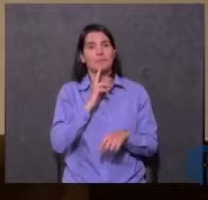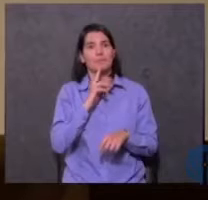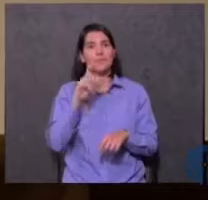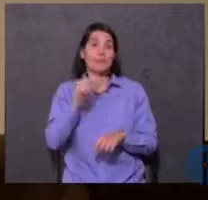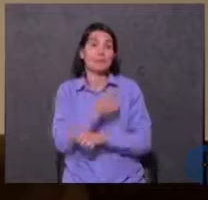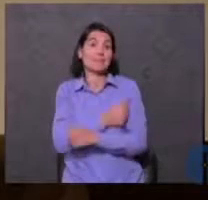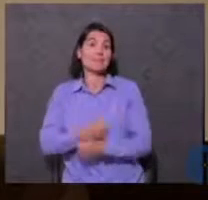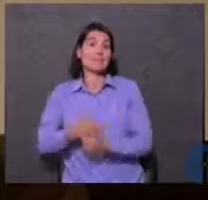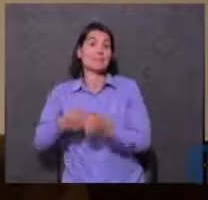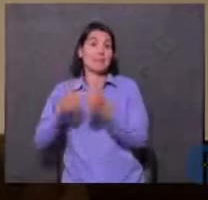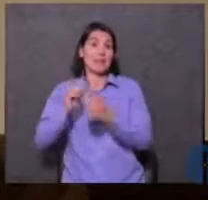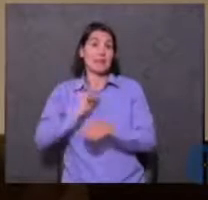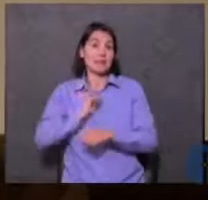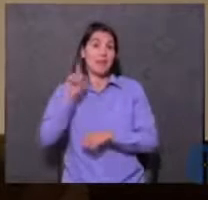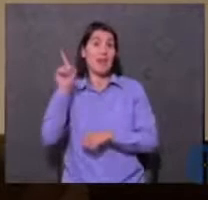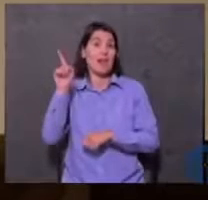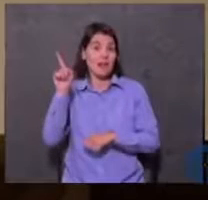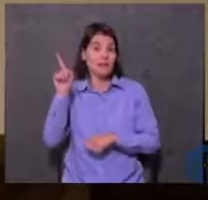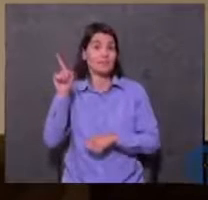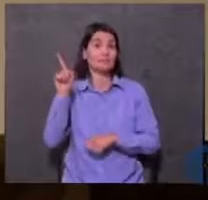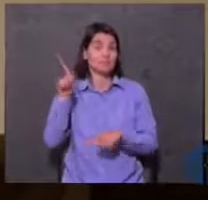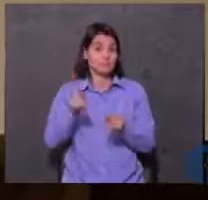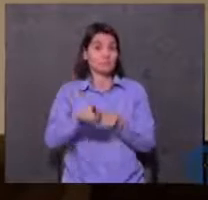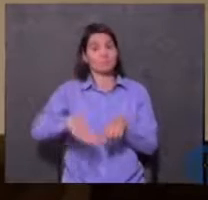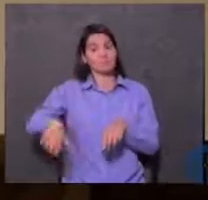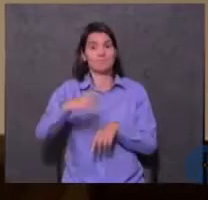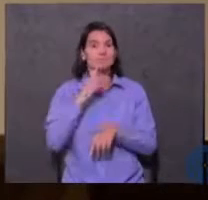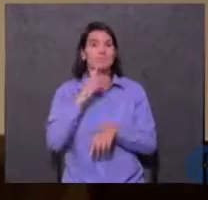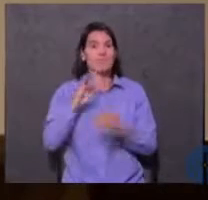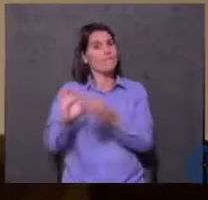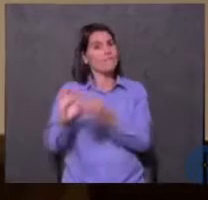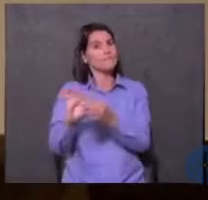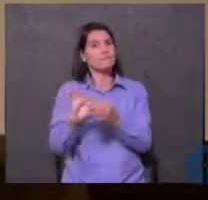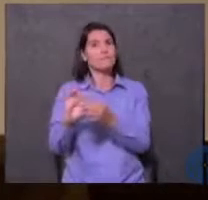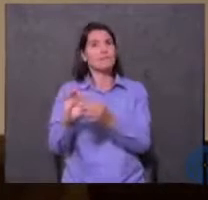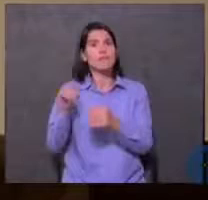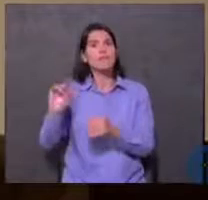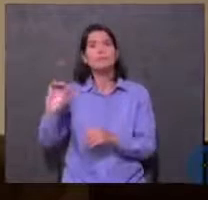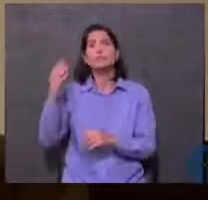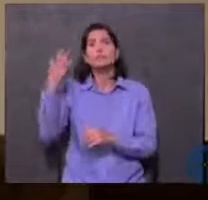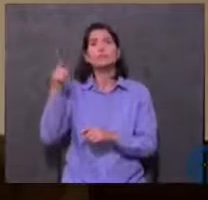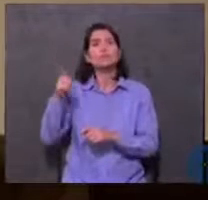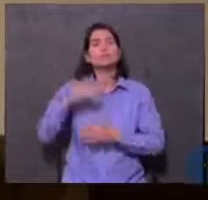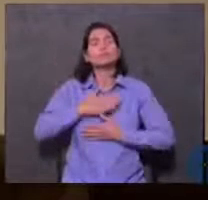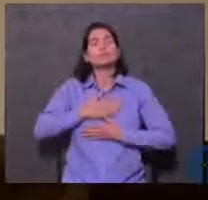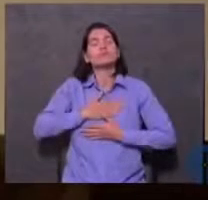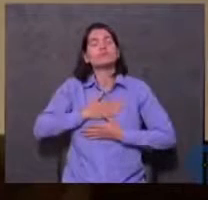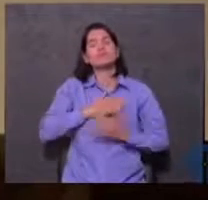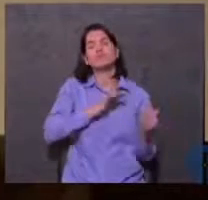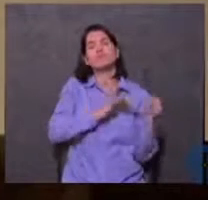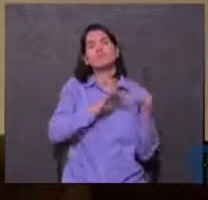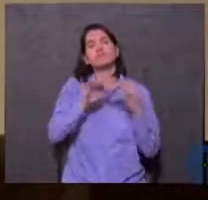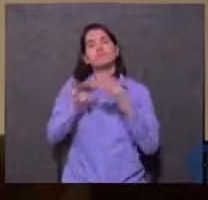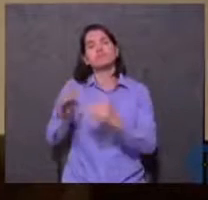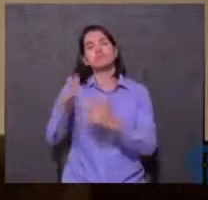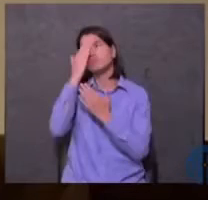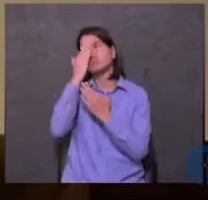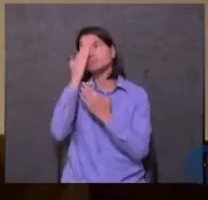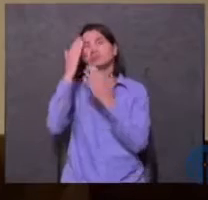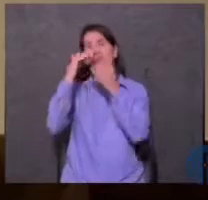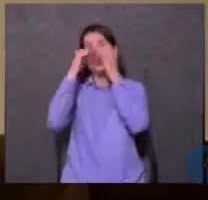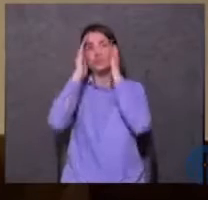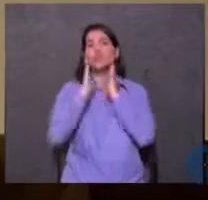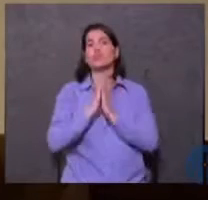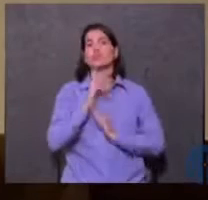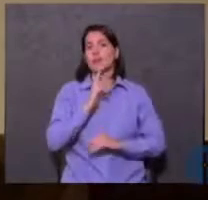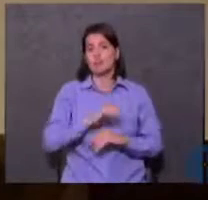cidade e que é un dos lugares de maior devoción á Nosa Señora de Fátima, non só na